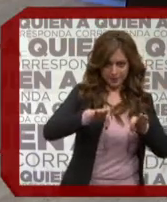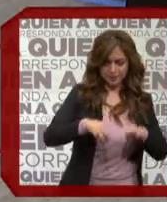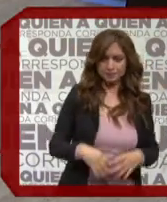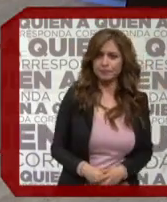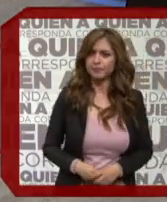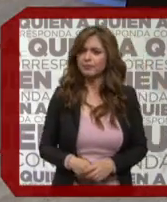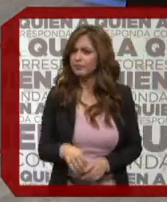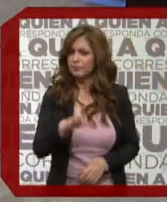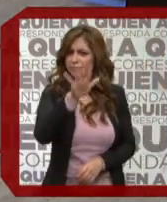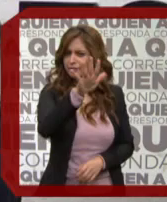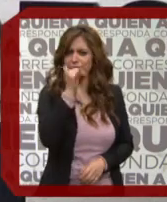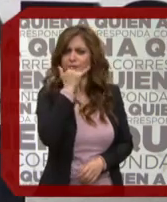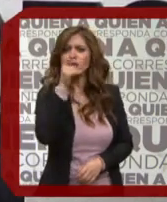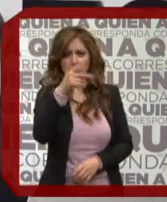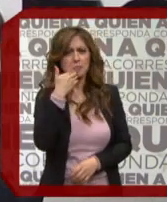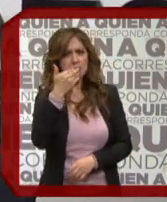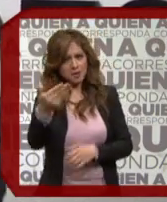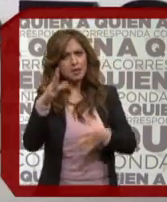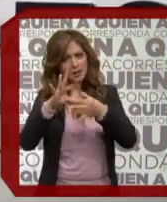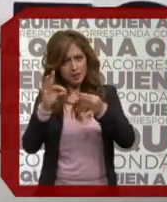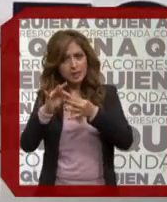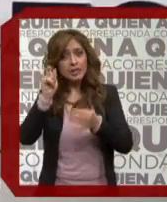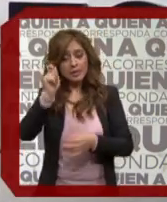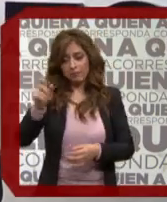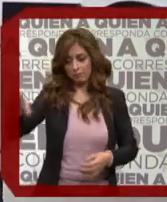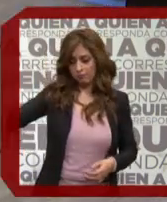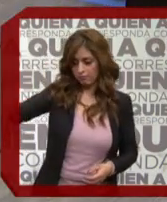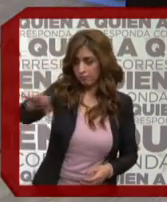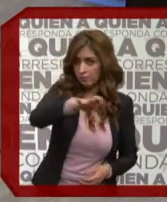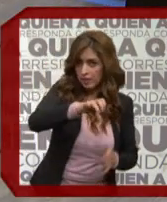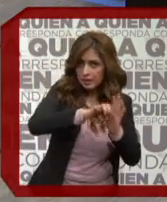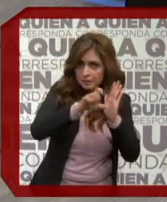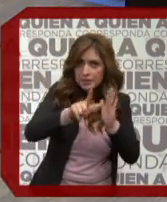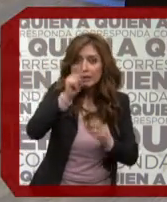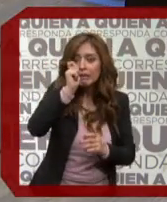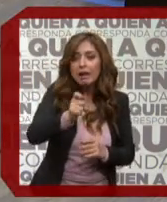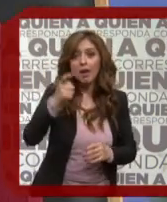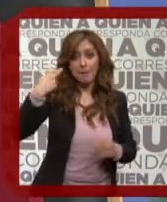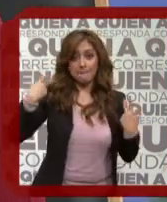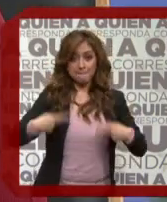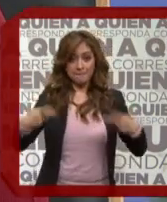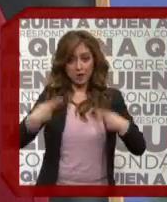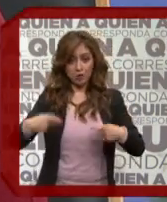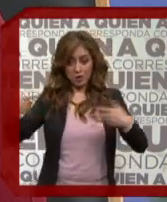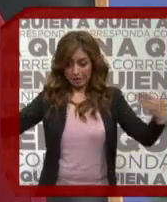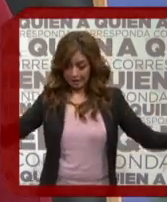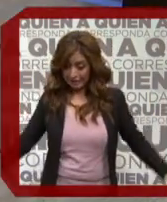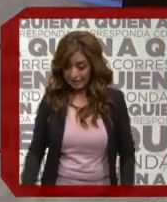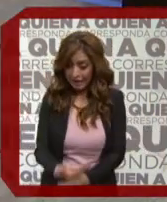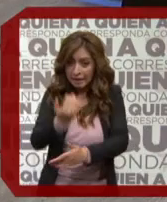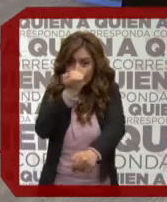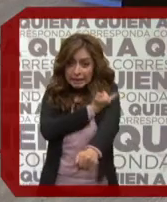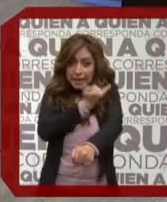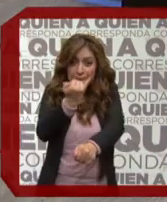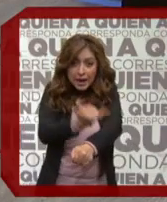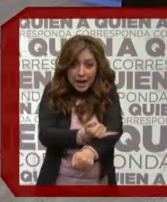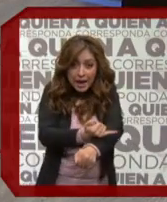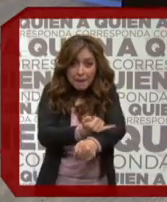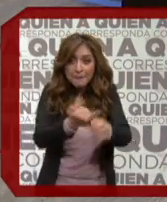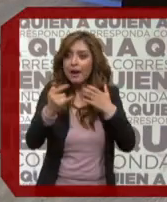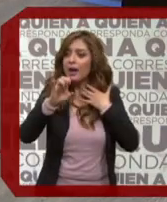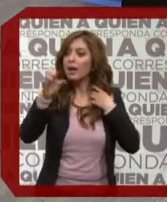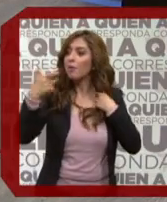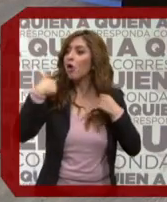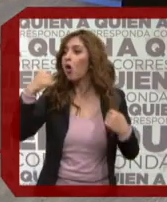platicas, pero Itapalapa tiene una característica especial y más la zona de barrios, nadie quiere salir de ahí porque el que nace en Iztapalapa no no se ve